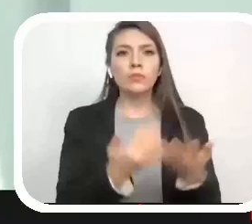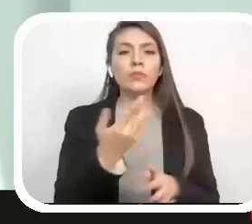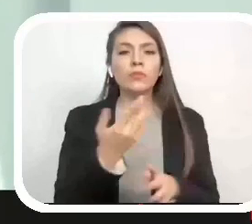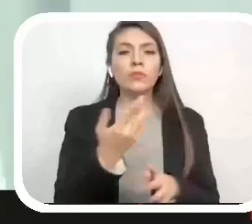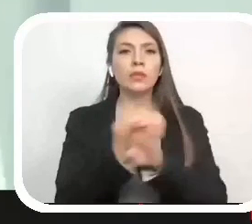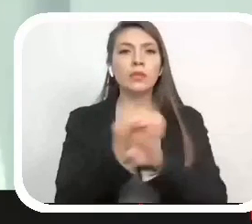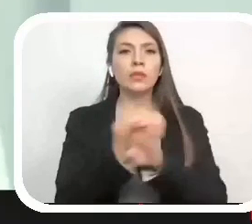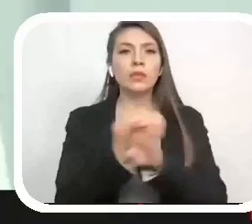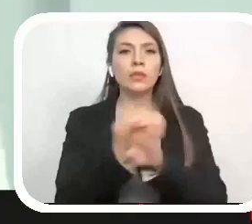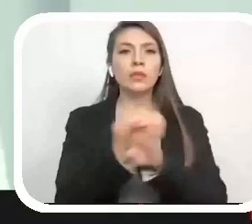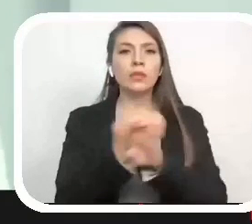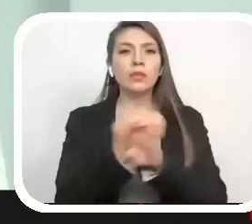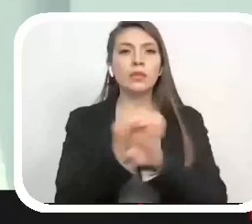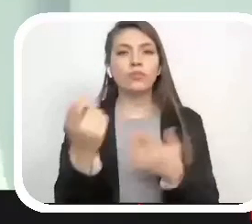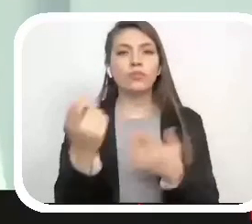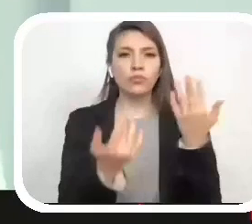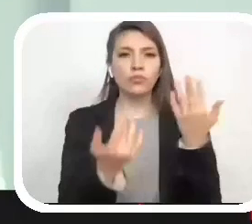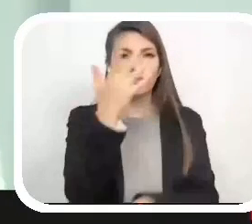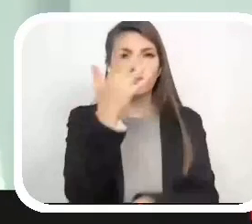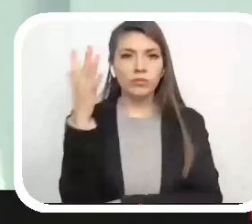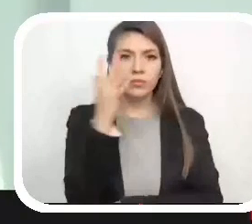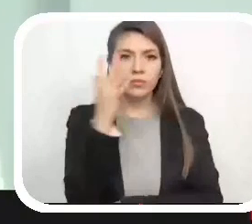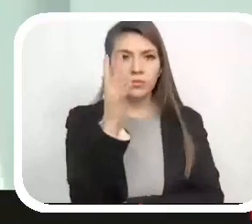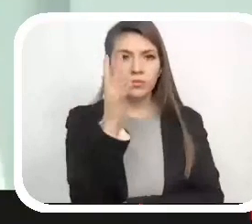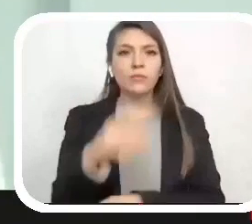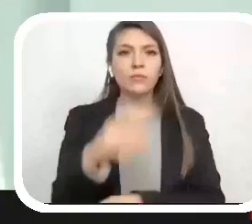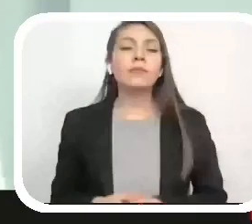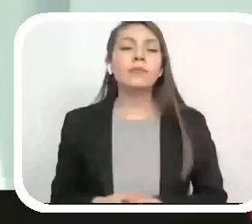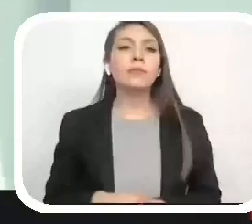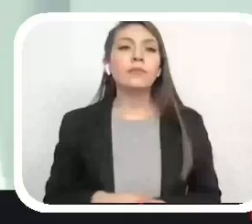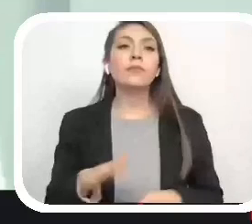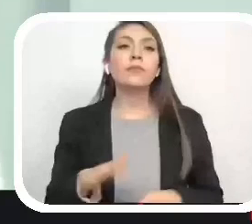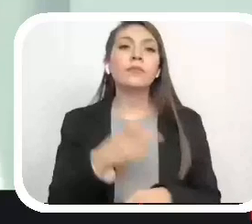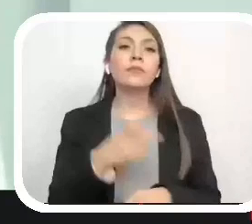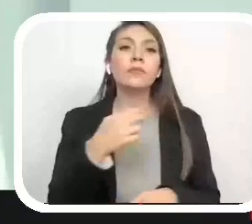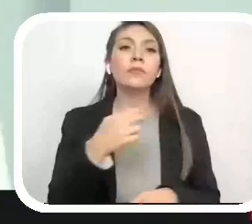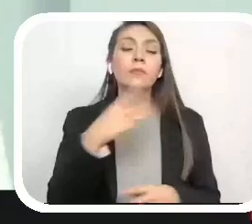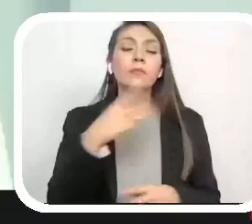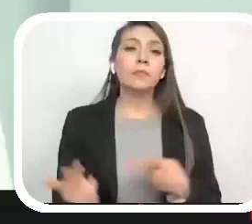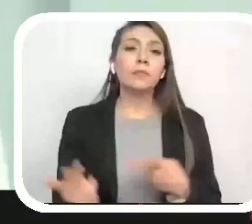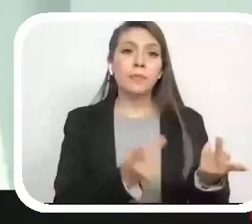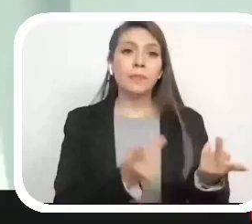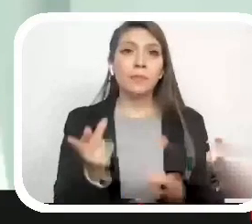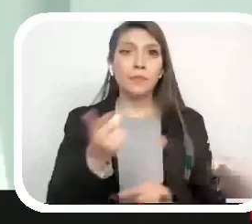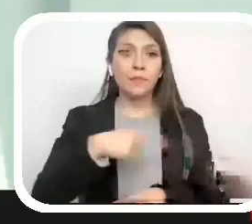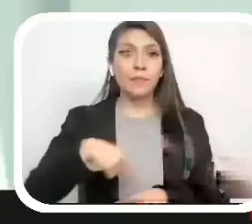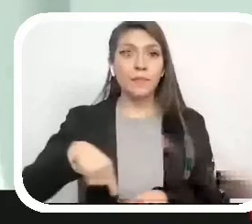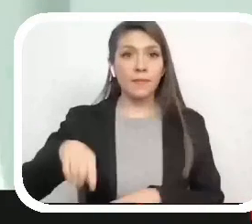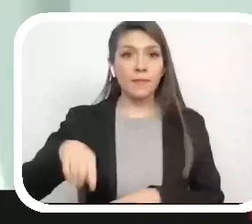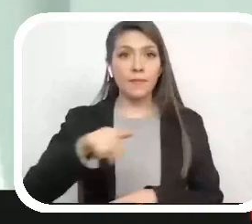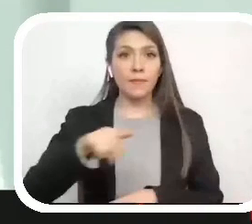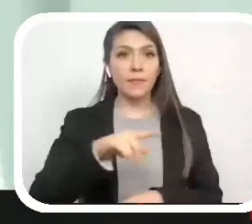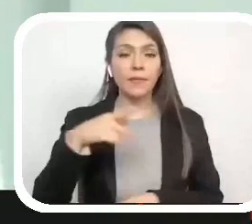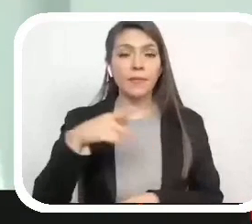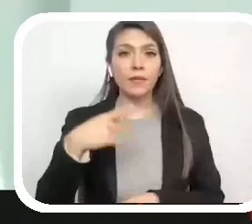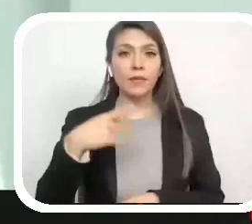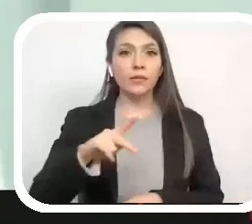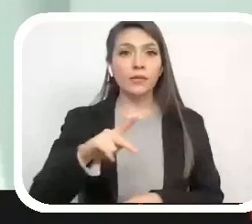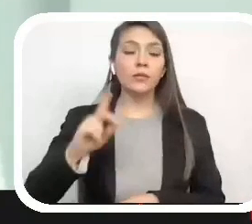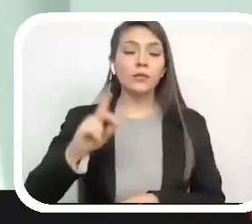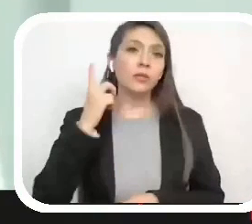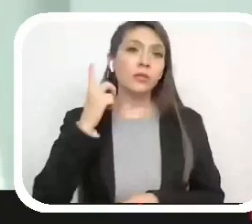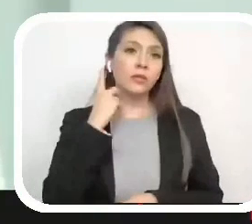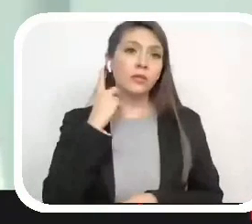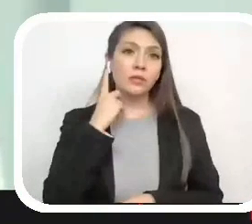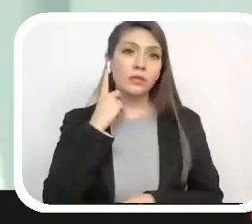incendios. Por lo antes expuesto, someto a la consideración de esta 60ª legislatura punto